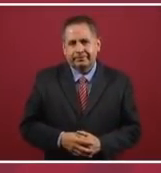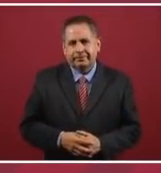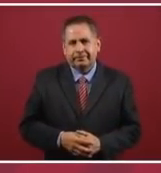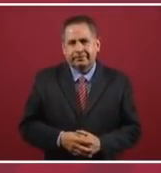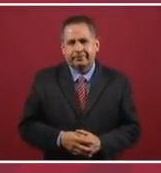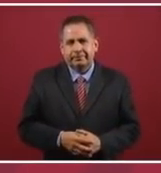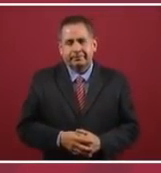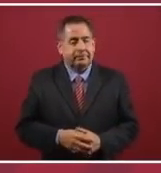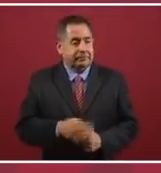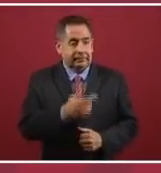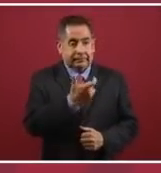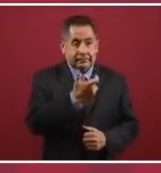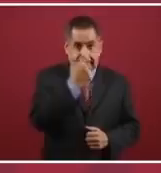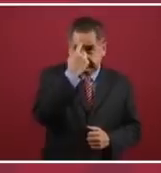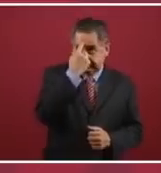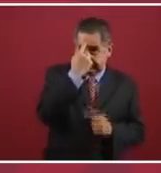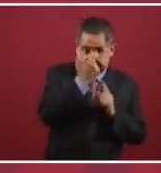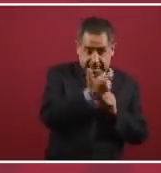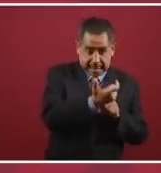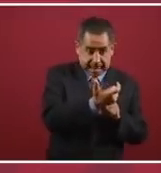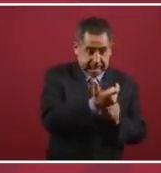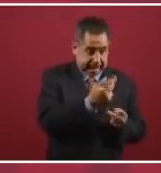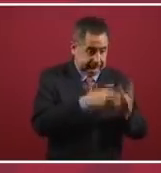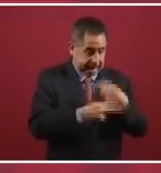Dinero no es la vida,